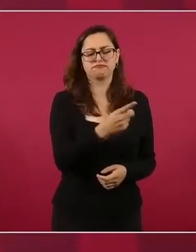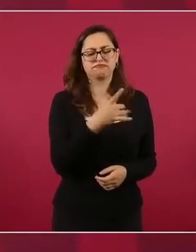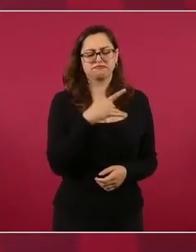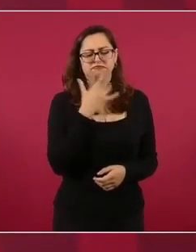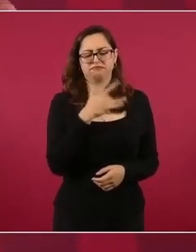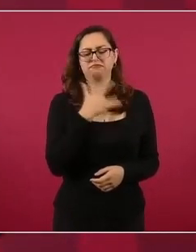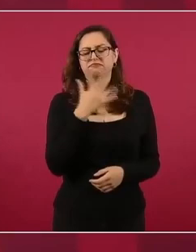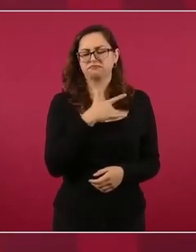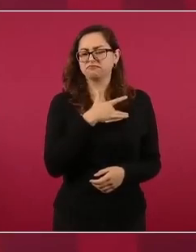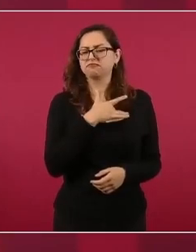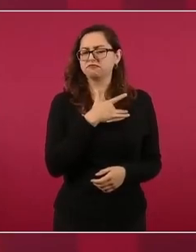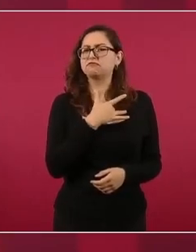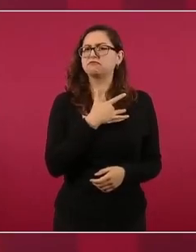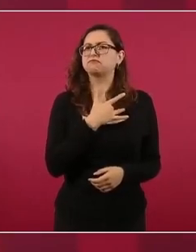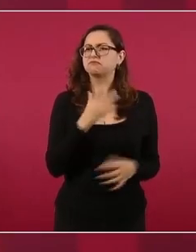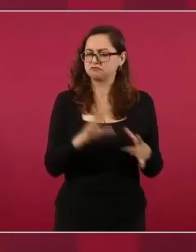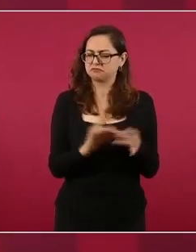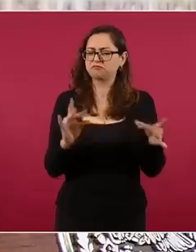Ellos quisieran